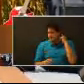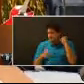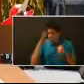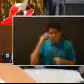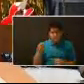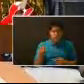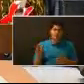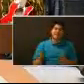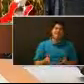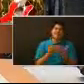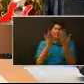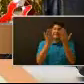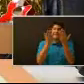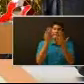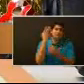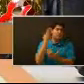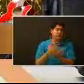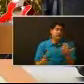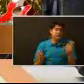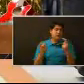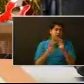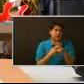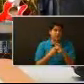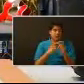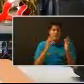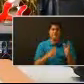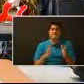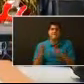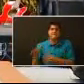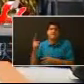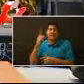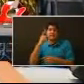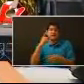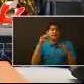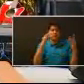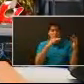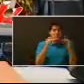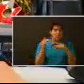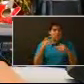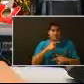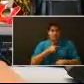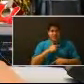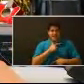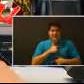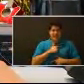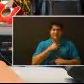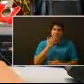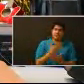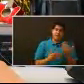se levantó y fue con, él preparó un ejército y fue a pelear.